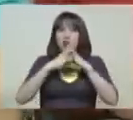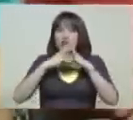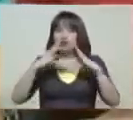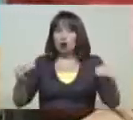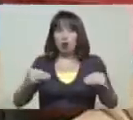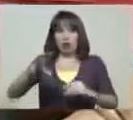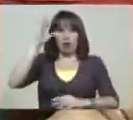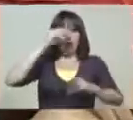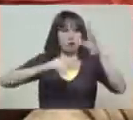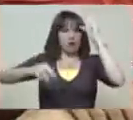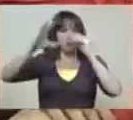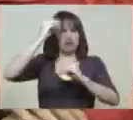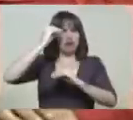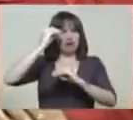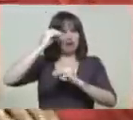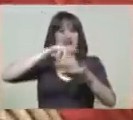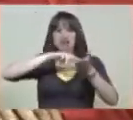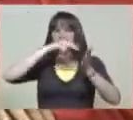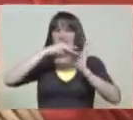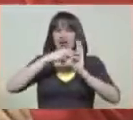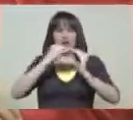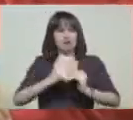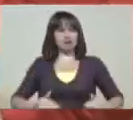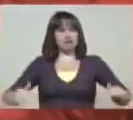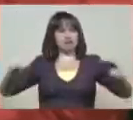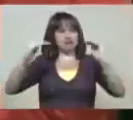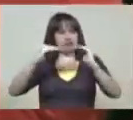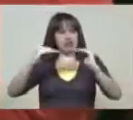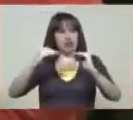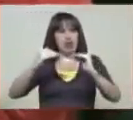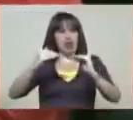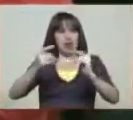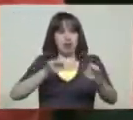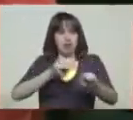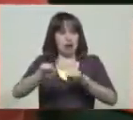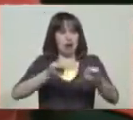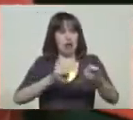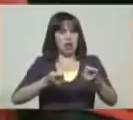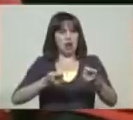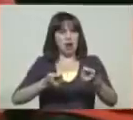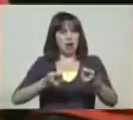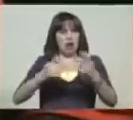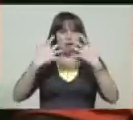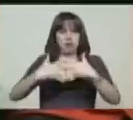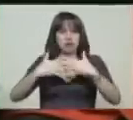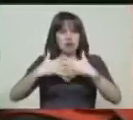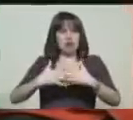los conceptos más avanzados del manejo empresarial eficiente, eficaz, productivo.